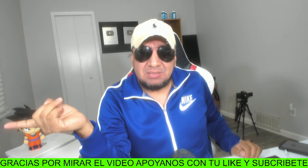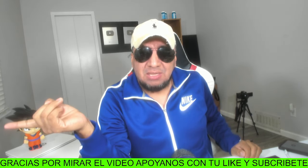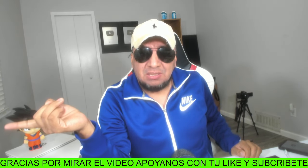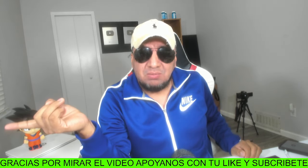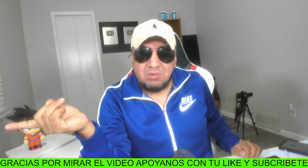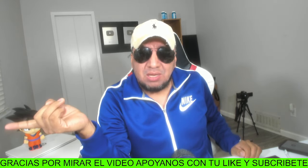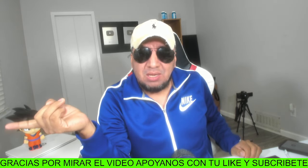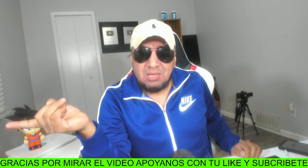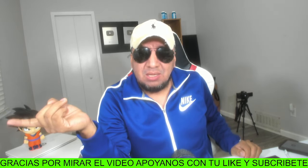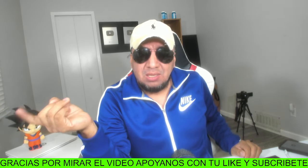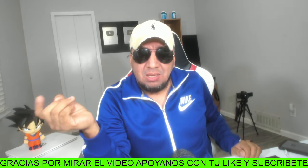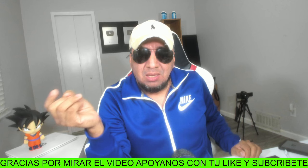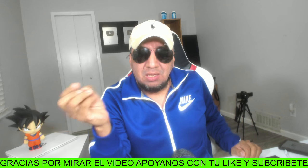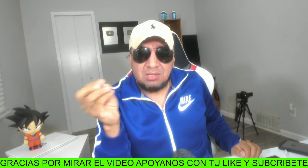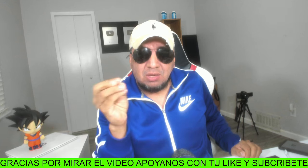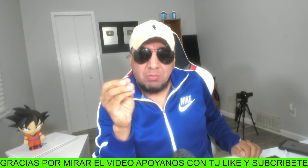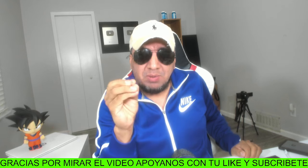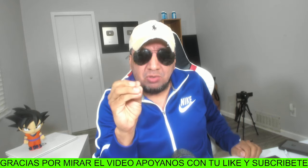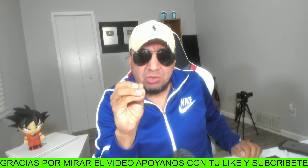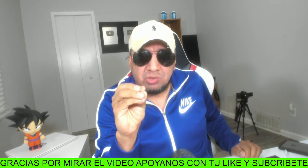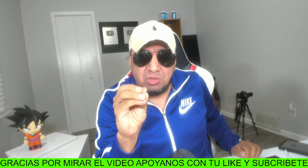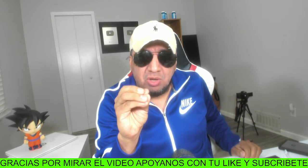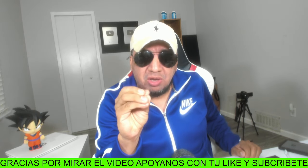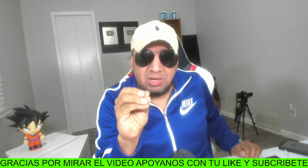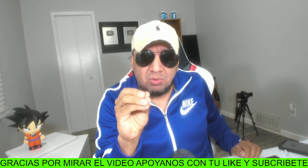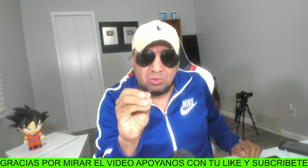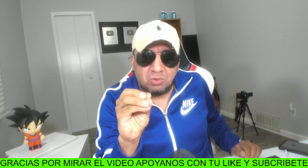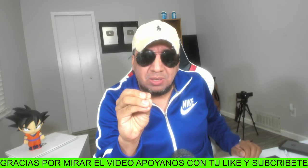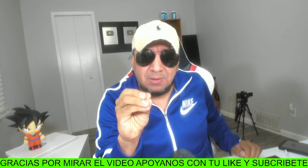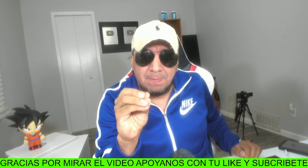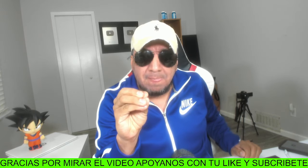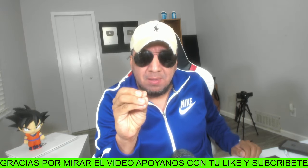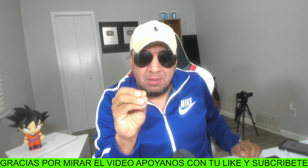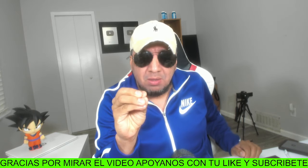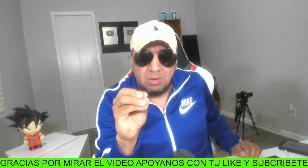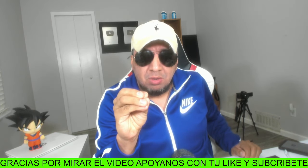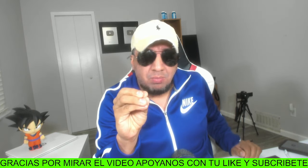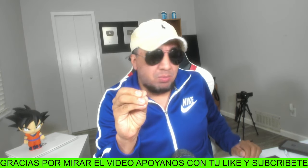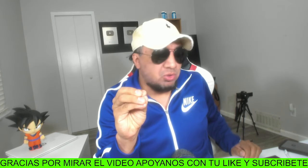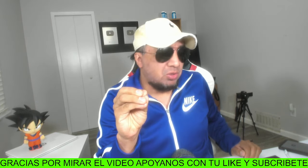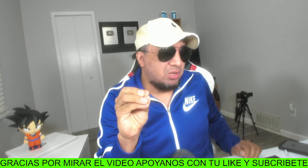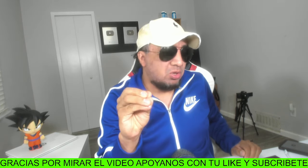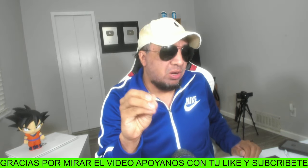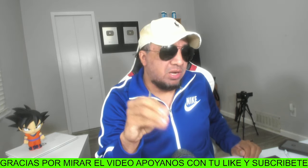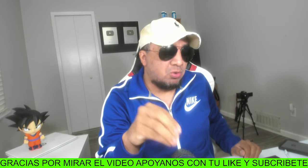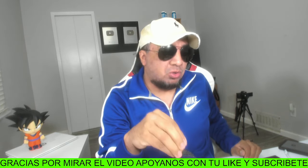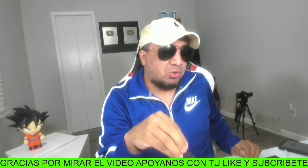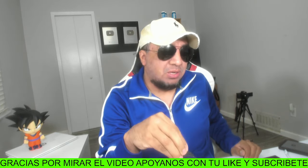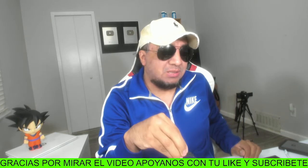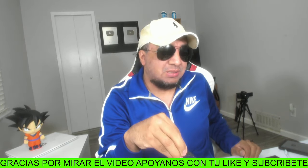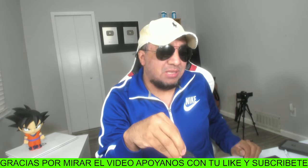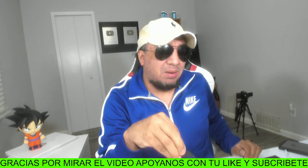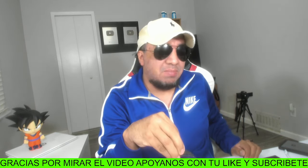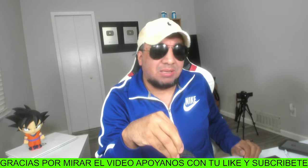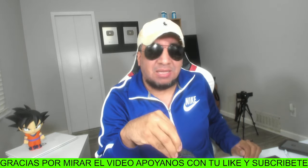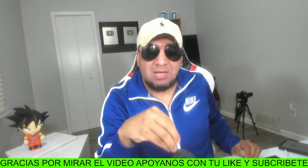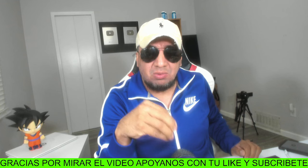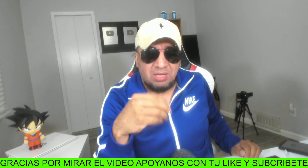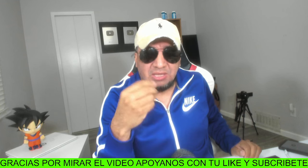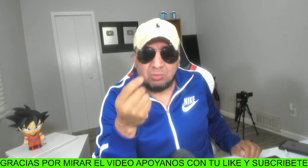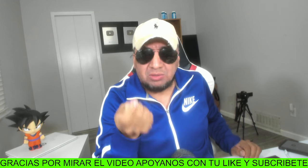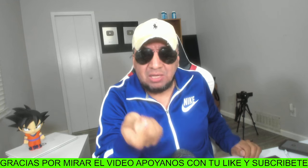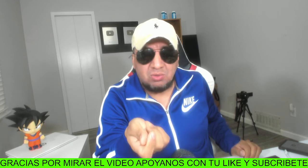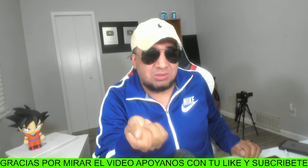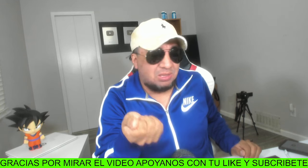el presidente Bukele le está cumpliendo el sueño a los agricultores. Por muchos años los agricultores se han